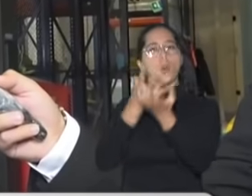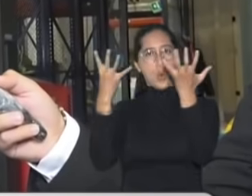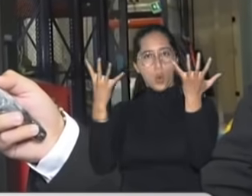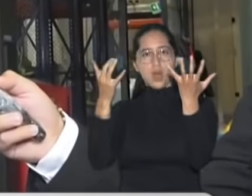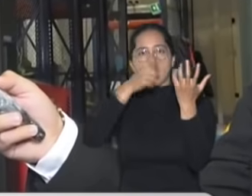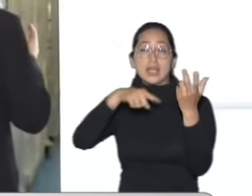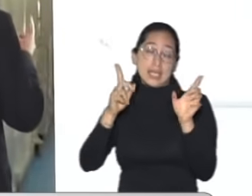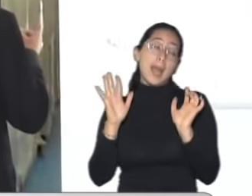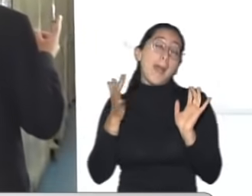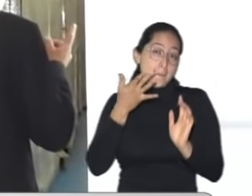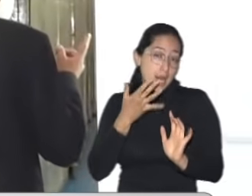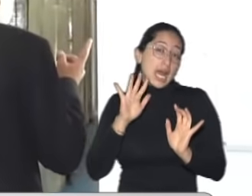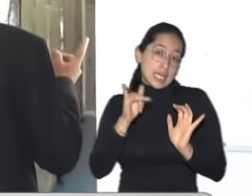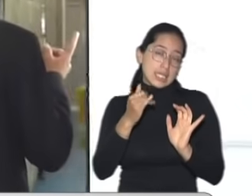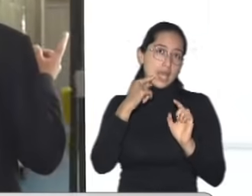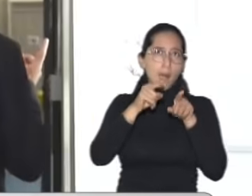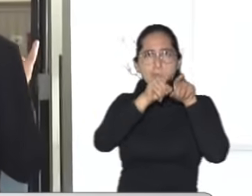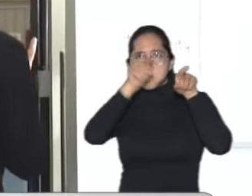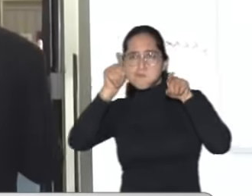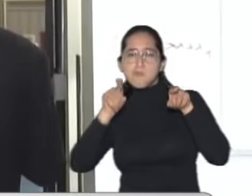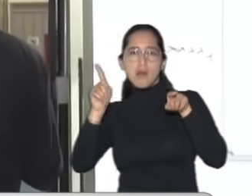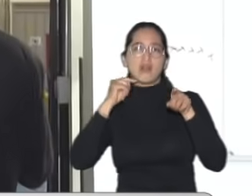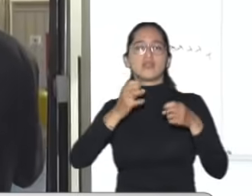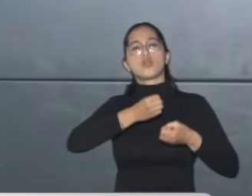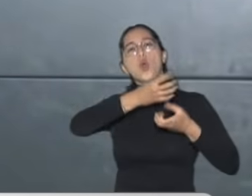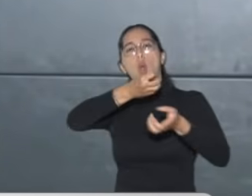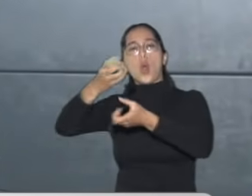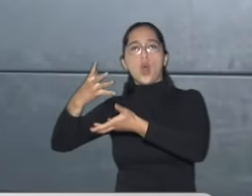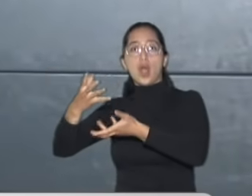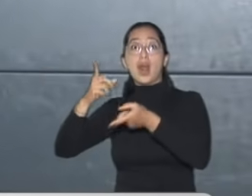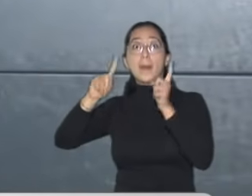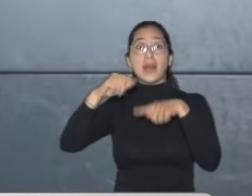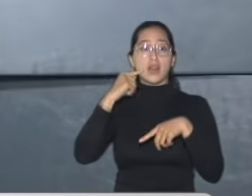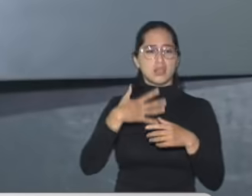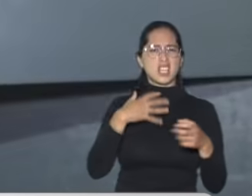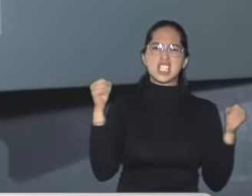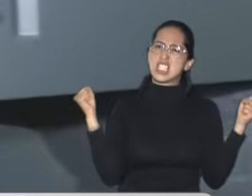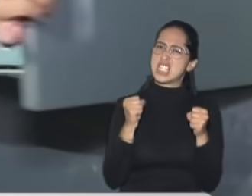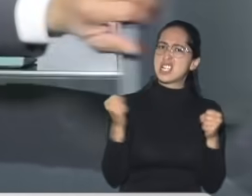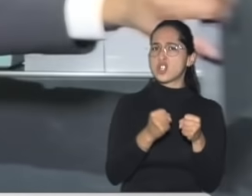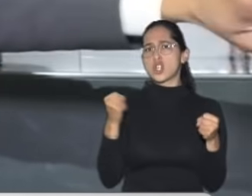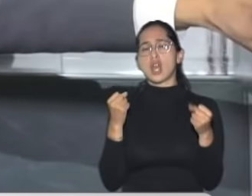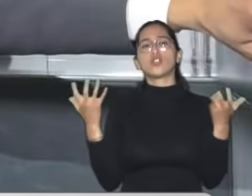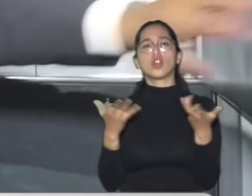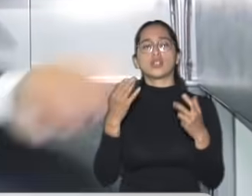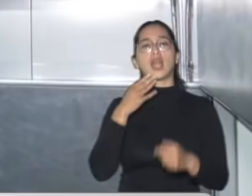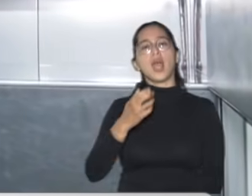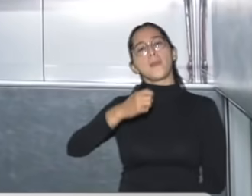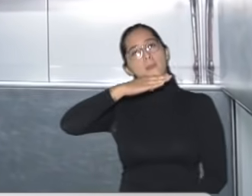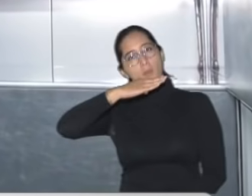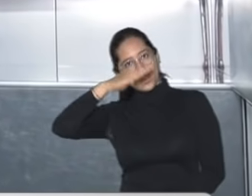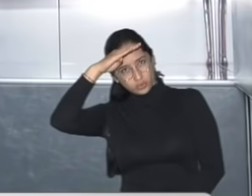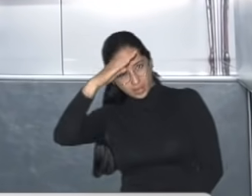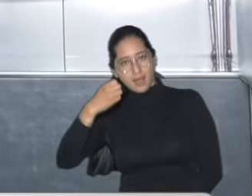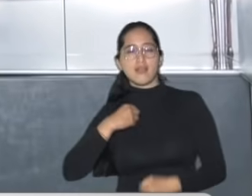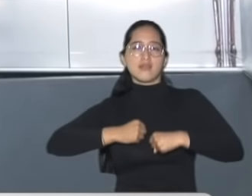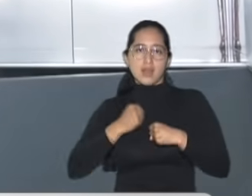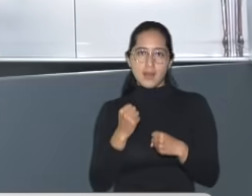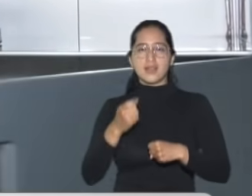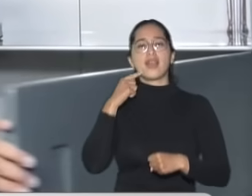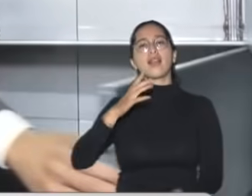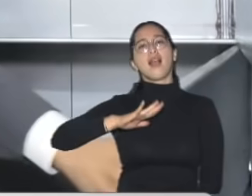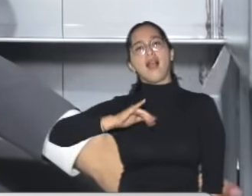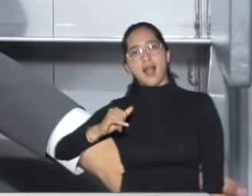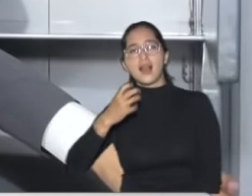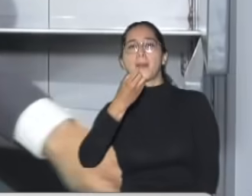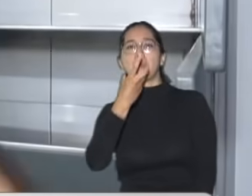otros territorios. Las ciudades donde estarán estos ultracongeladores distribuidos serán Bogotá, Medellín, Cartagena, Pereira, Bucaramanga,